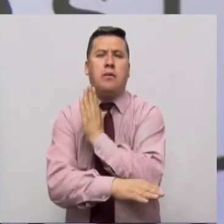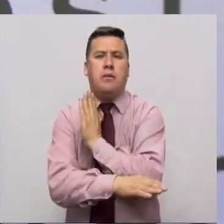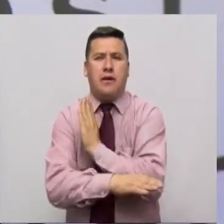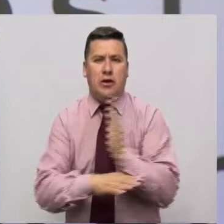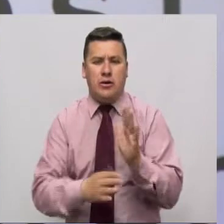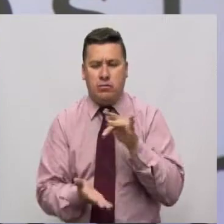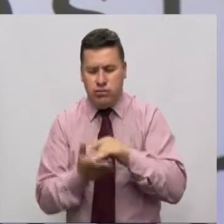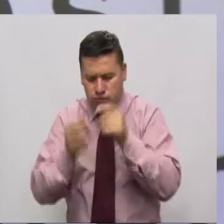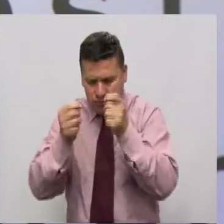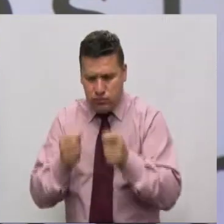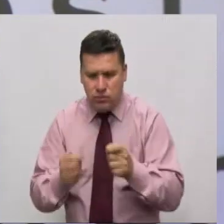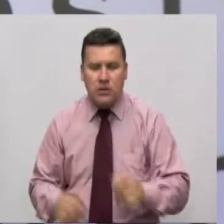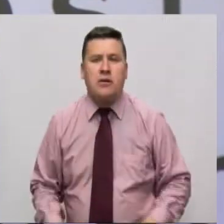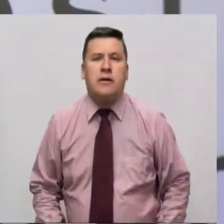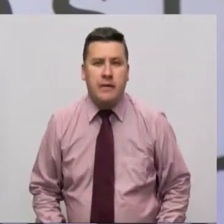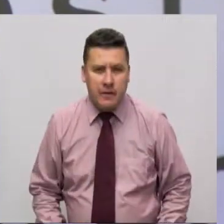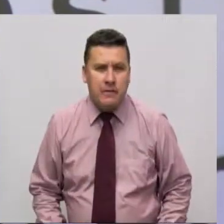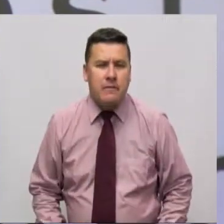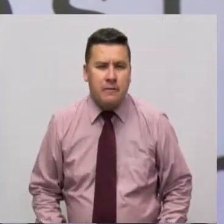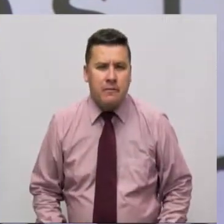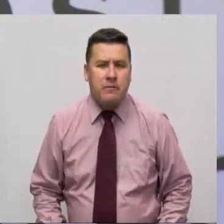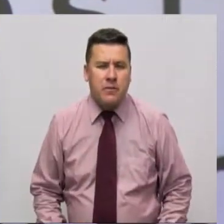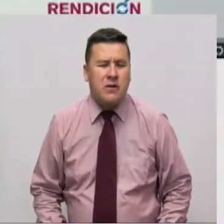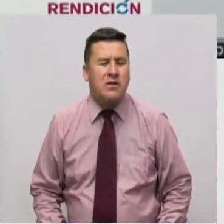5 billones de pesos.